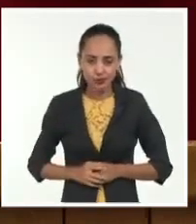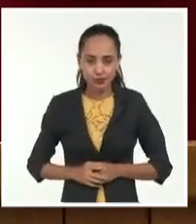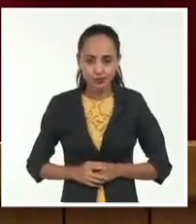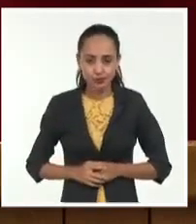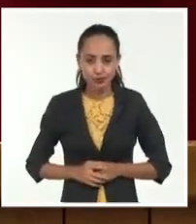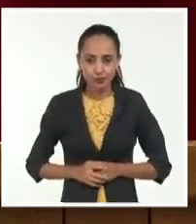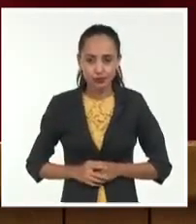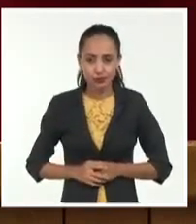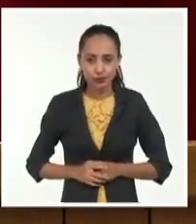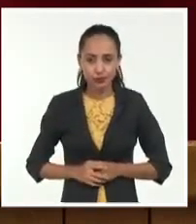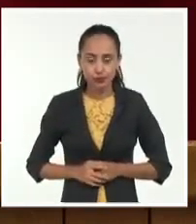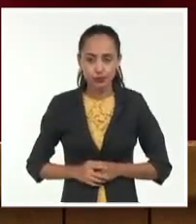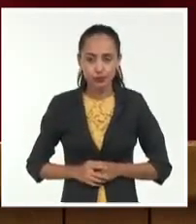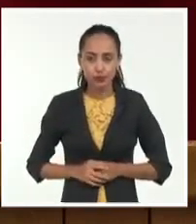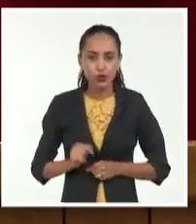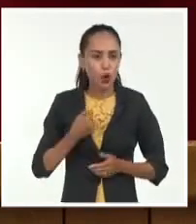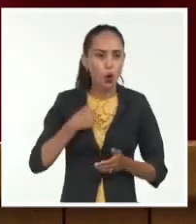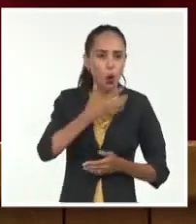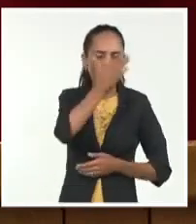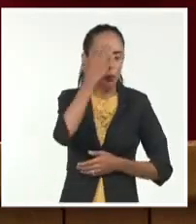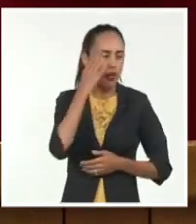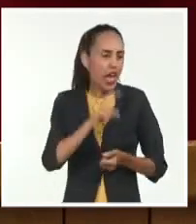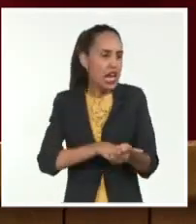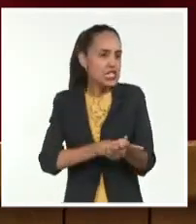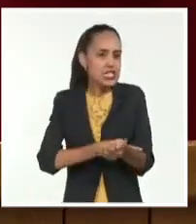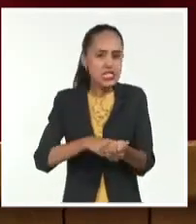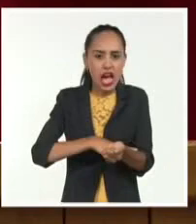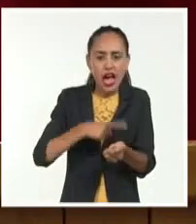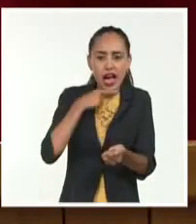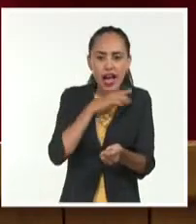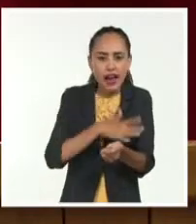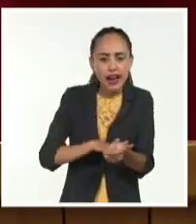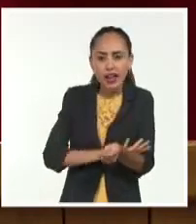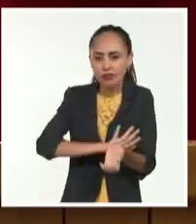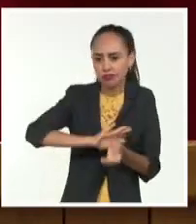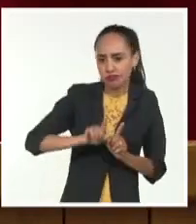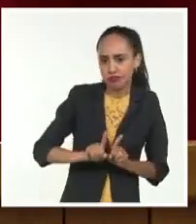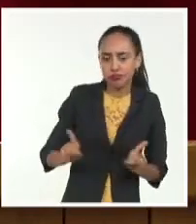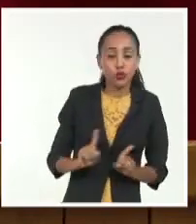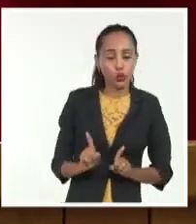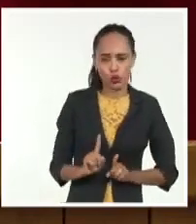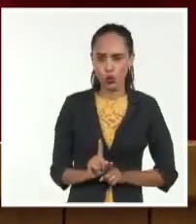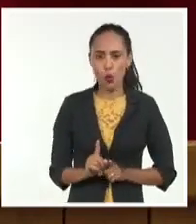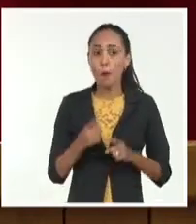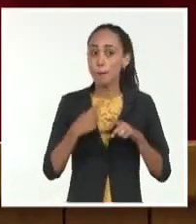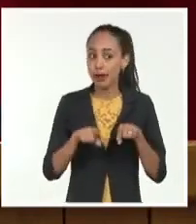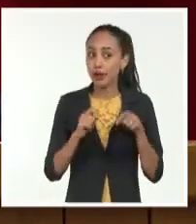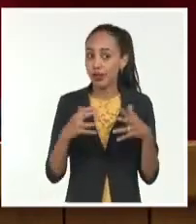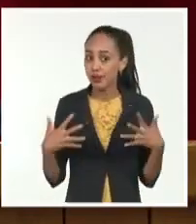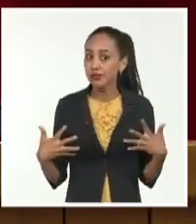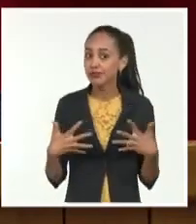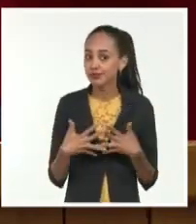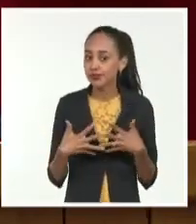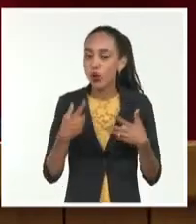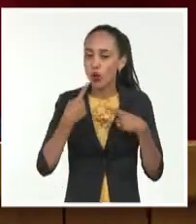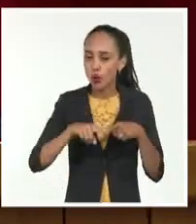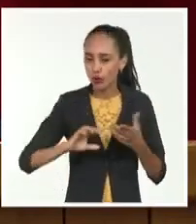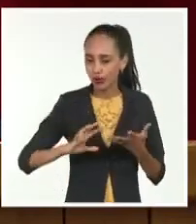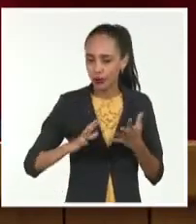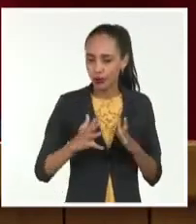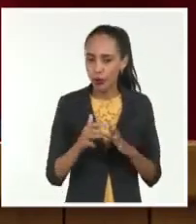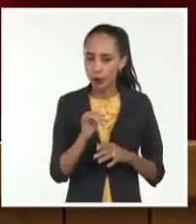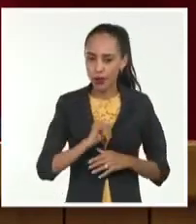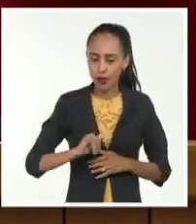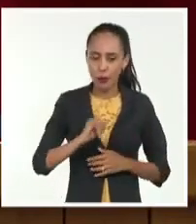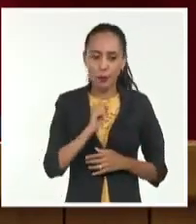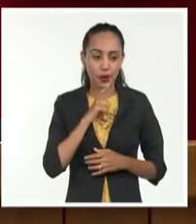de excluir el poder de la sangre, del ADN, sino de compatibilizarlo con otras maneras de construir